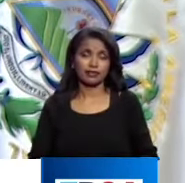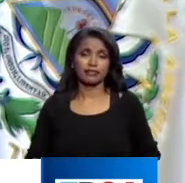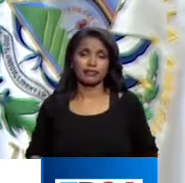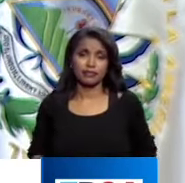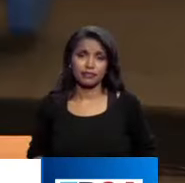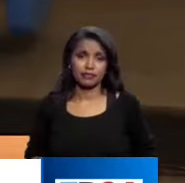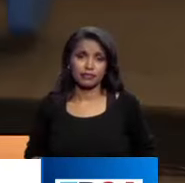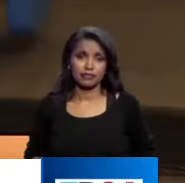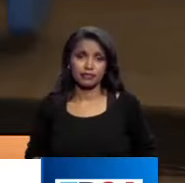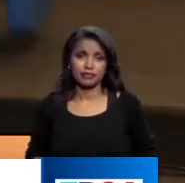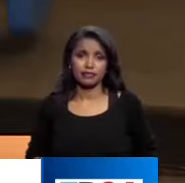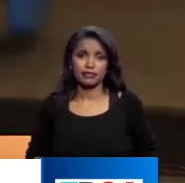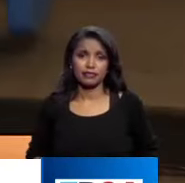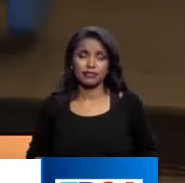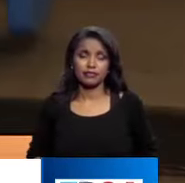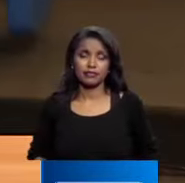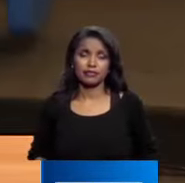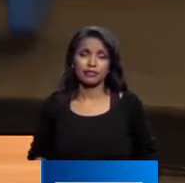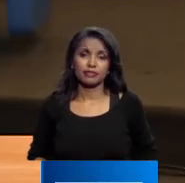desarrollo turístico.